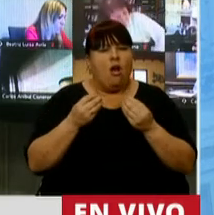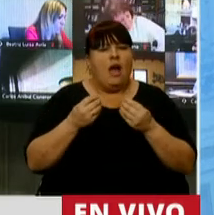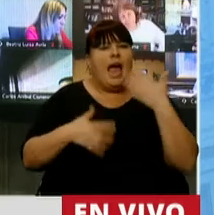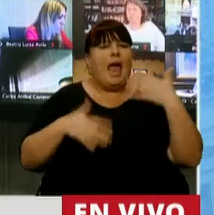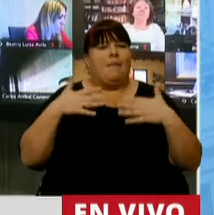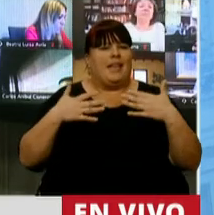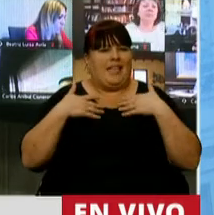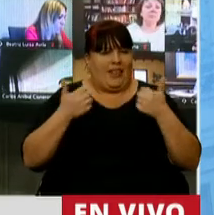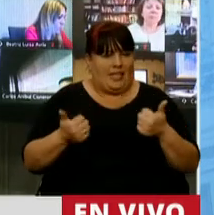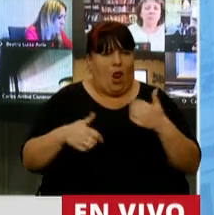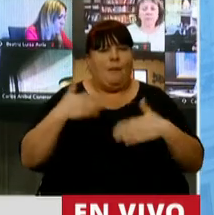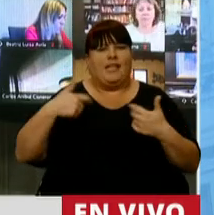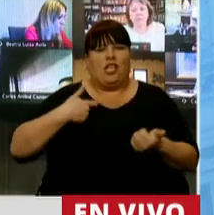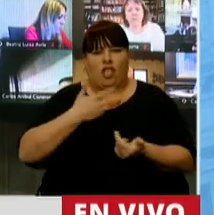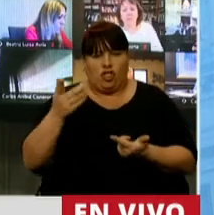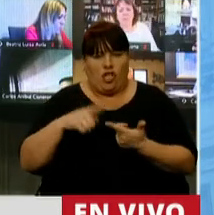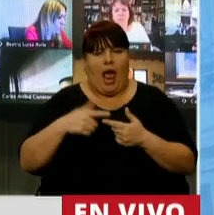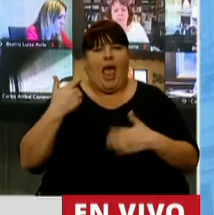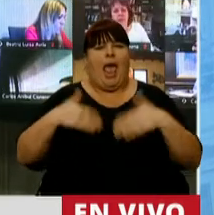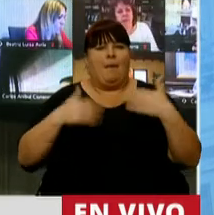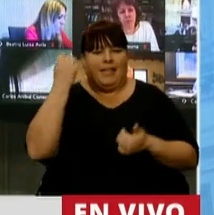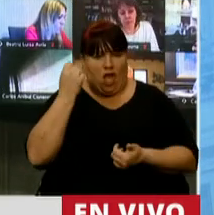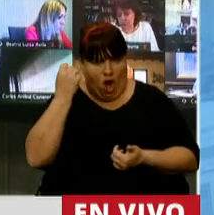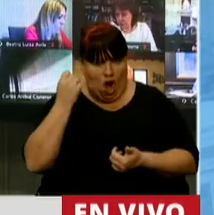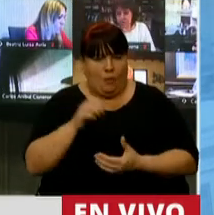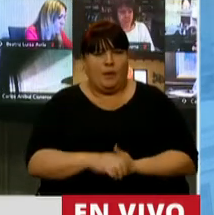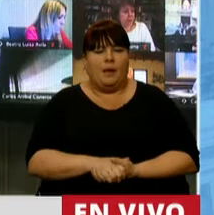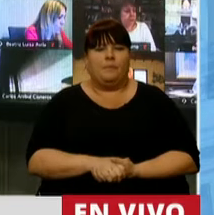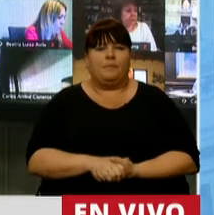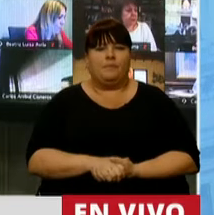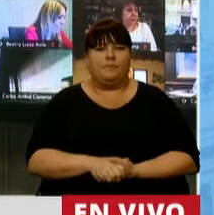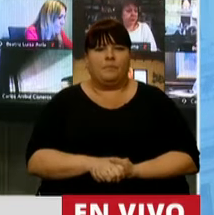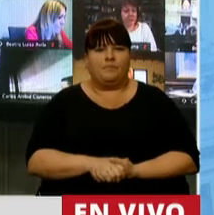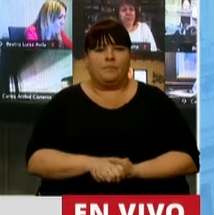una emergencia sanitaria, una emergencia social, una emergencia económica.